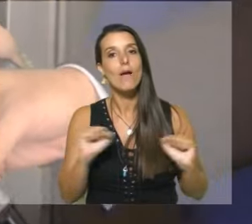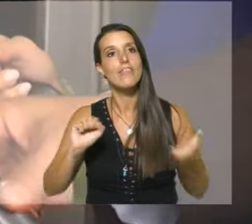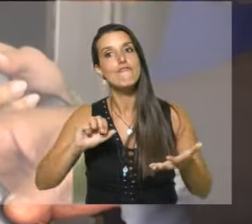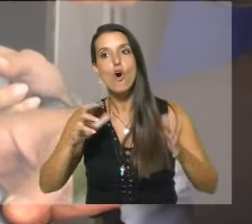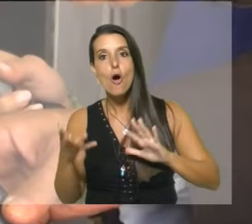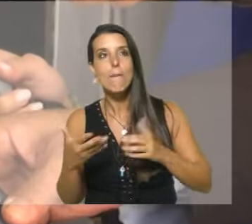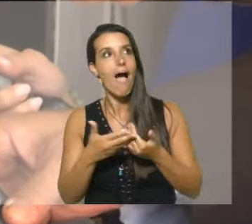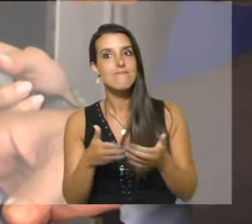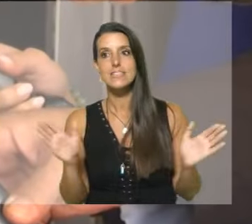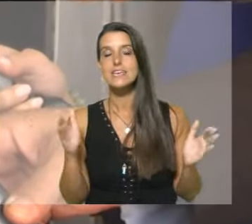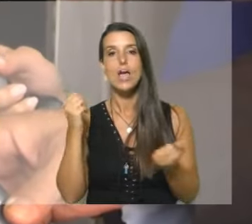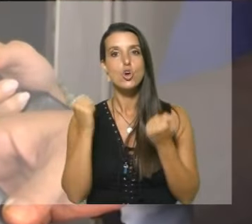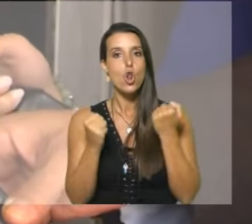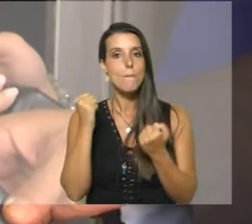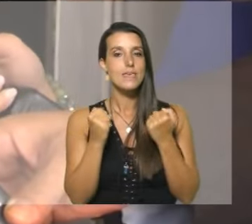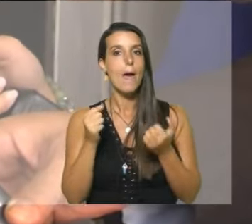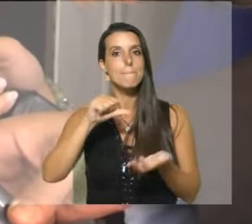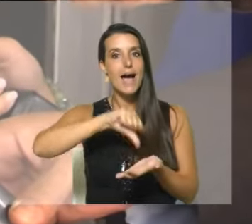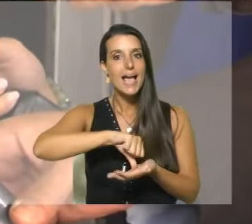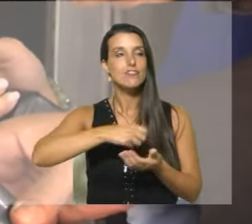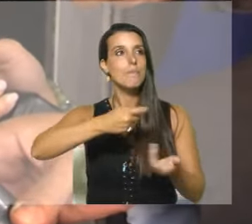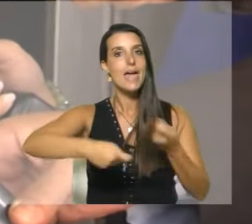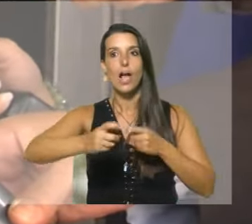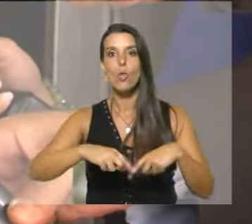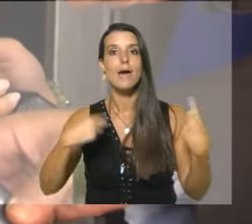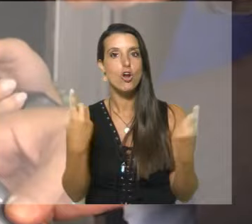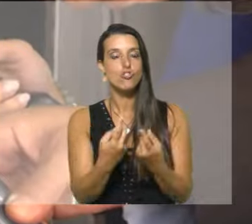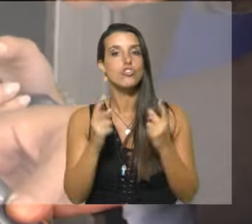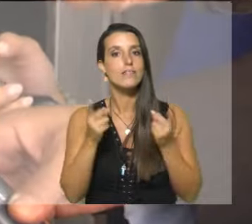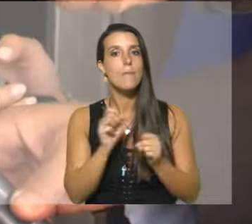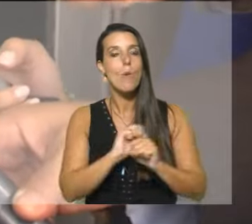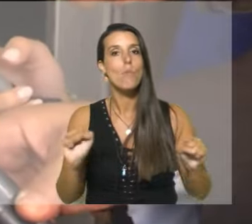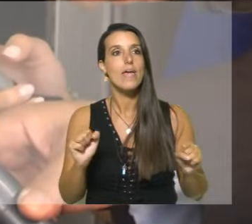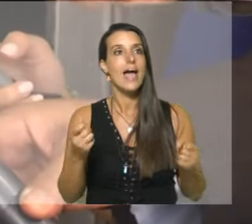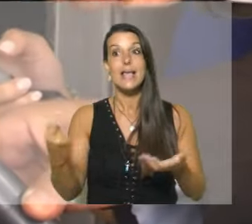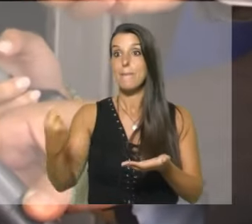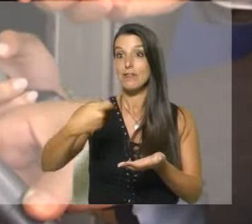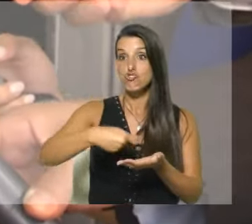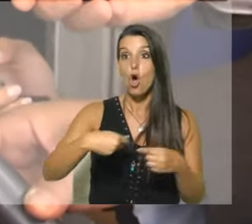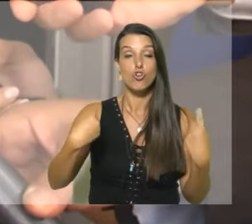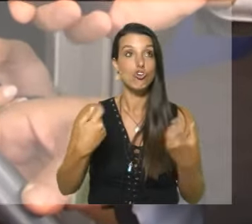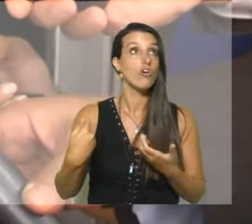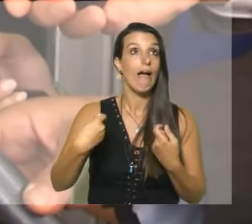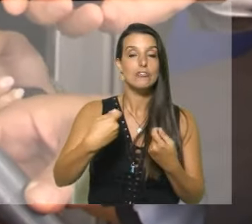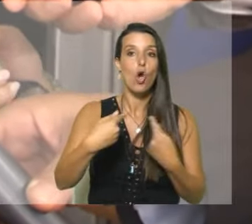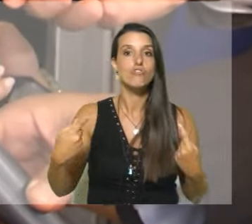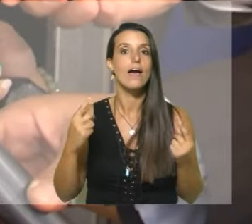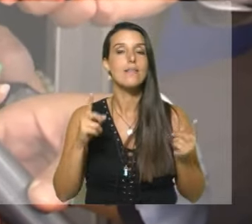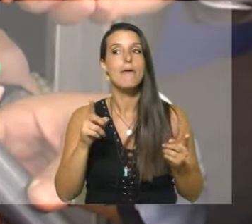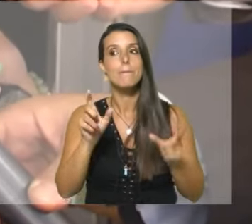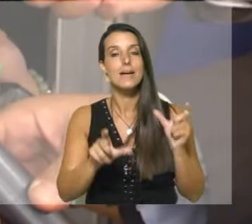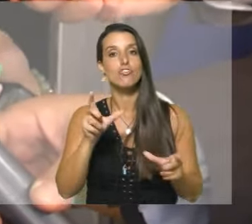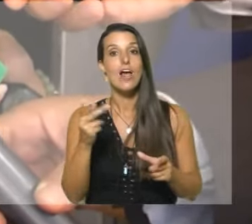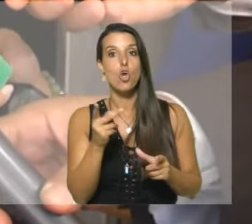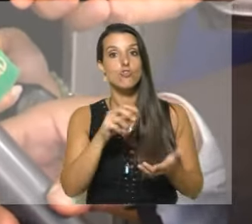manera, abrir la economía de aquel país como mercado para nosotros, que también nos permita recibir inversiones. Y en ese sentido, que legisladores de los